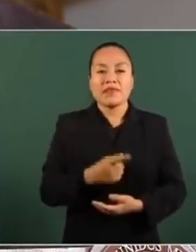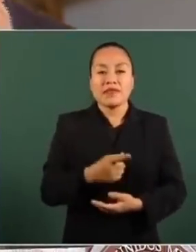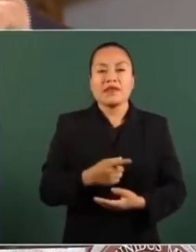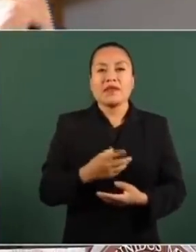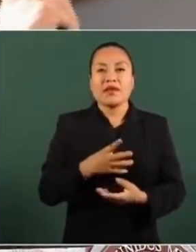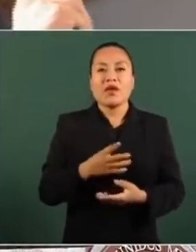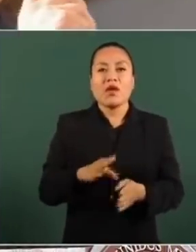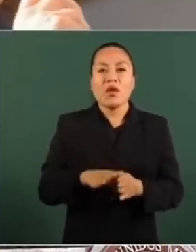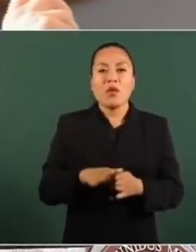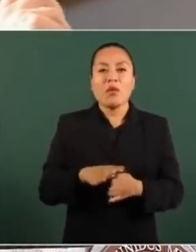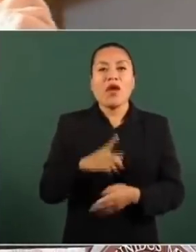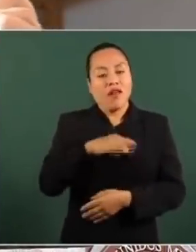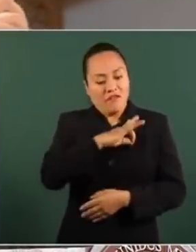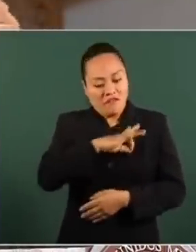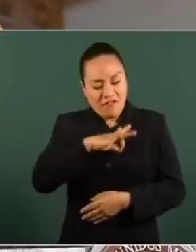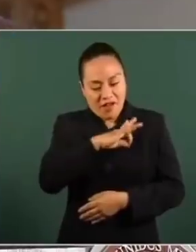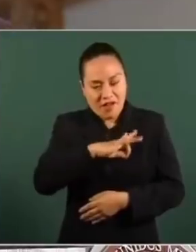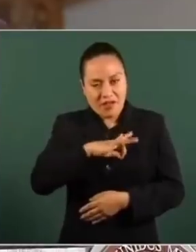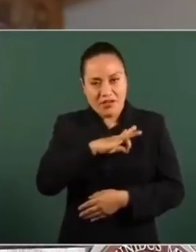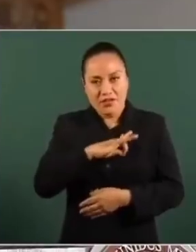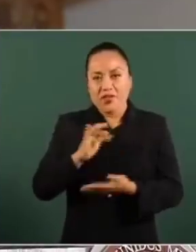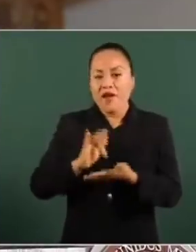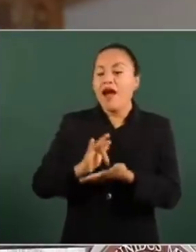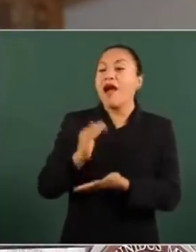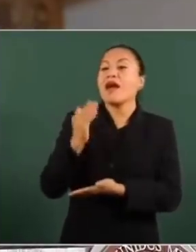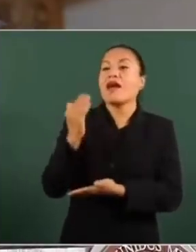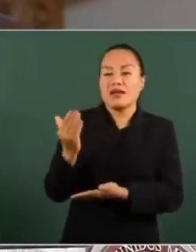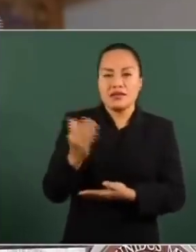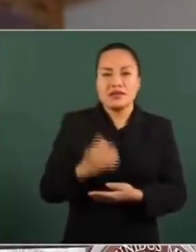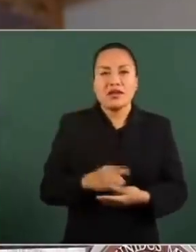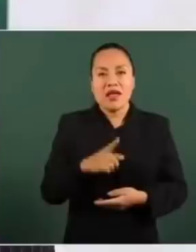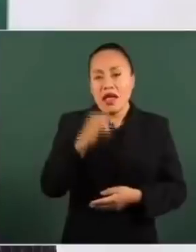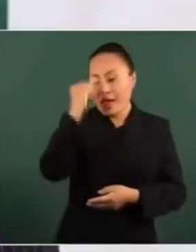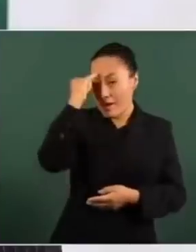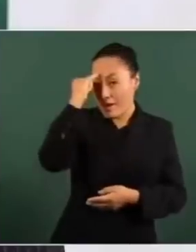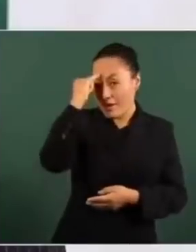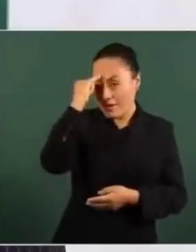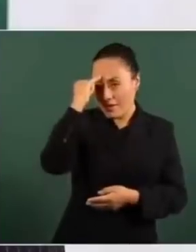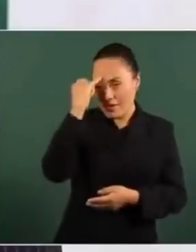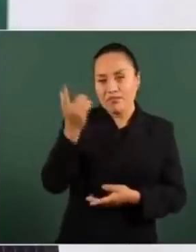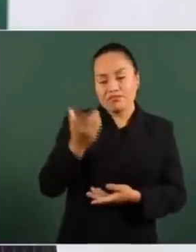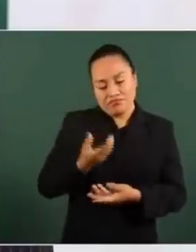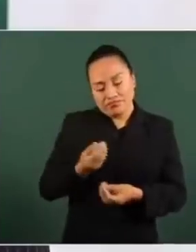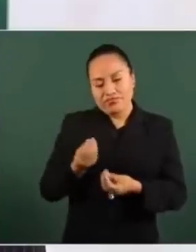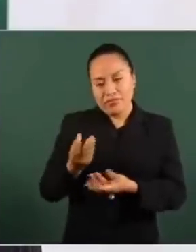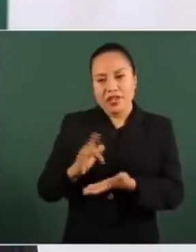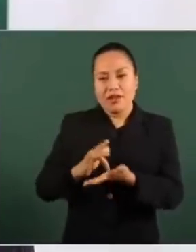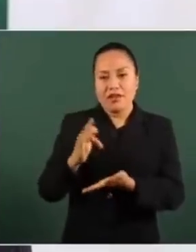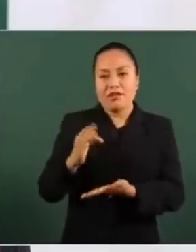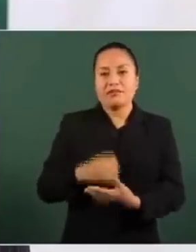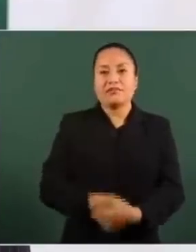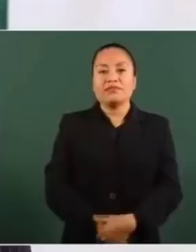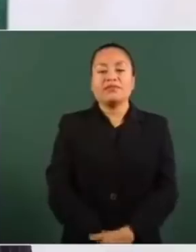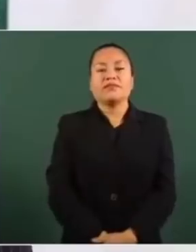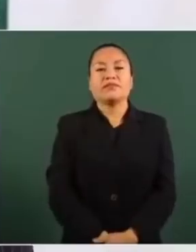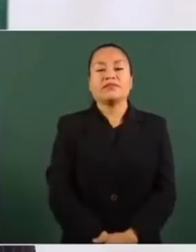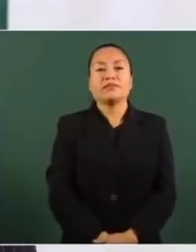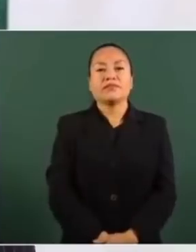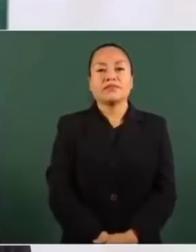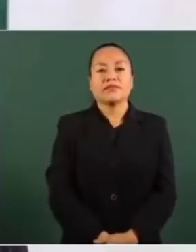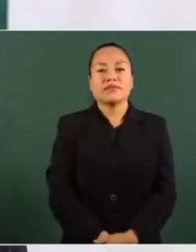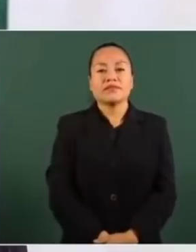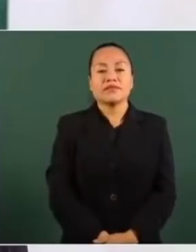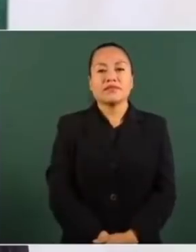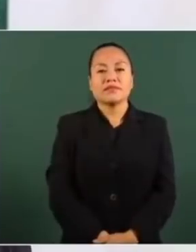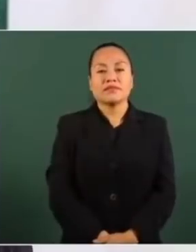cándida felicitación y agradecimiento a la India. As His Excellency the President said, we